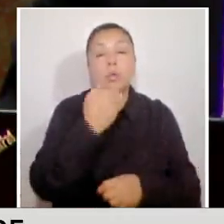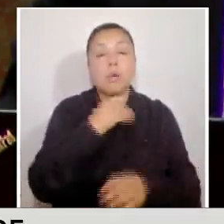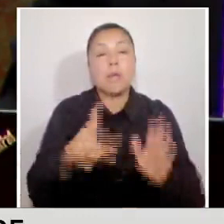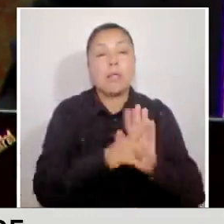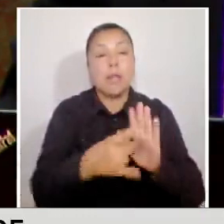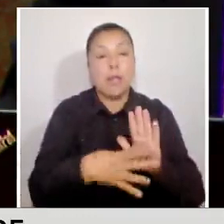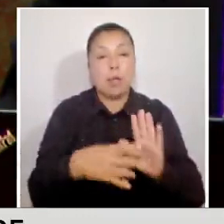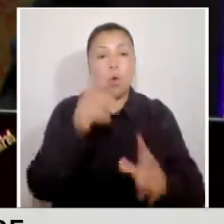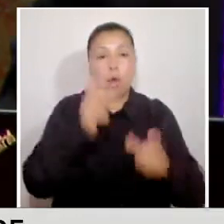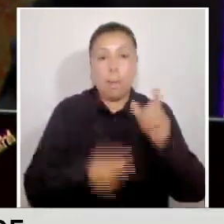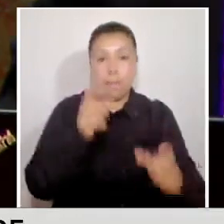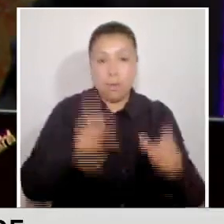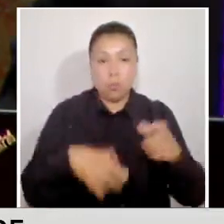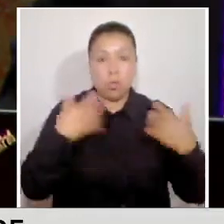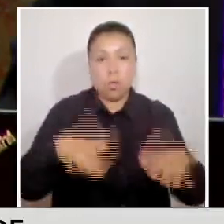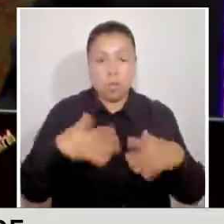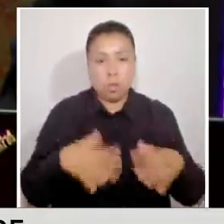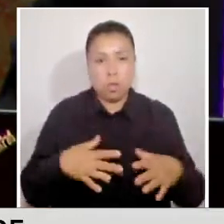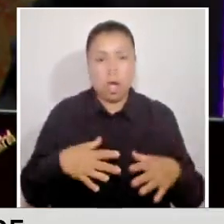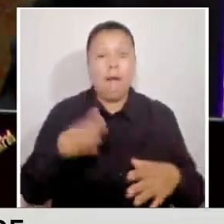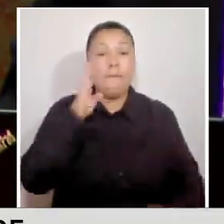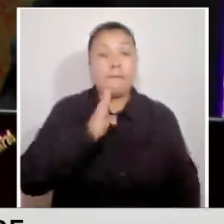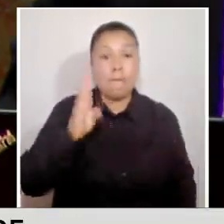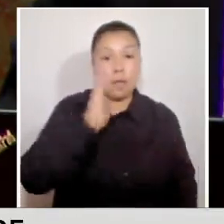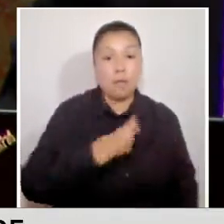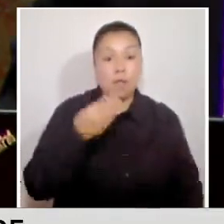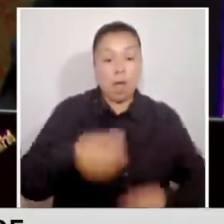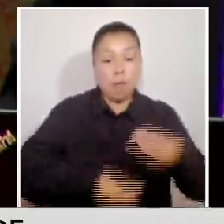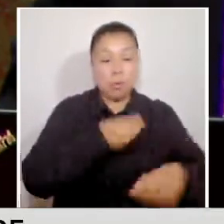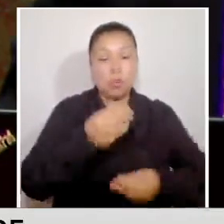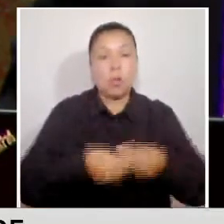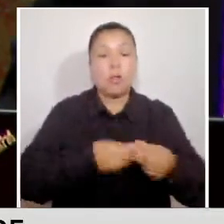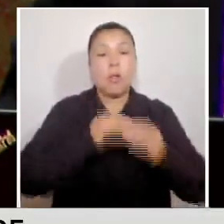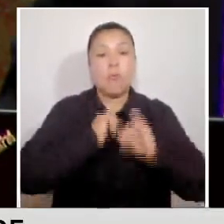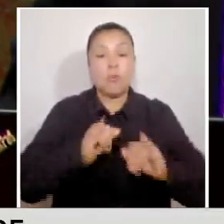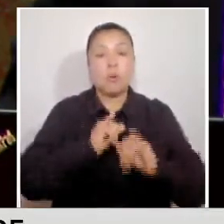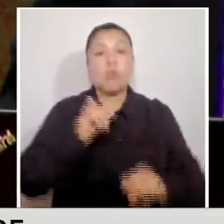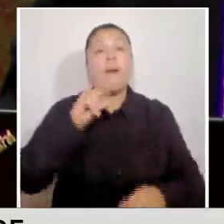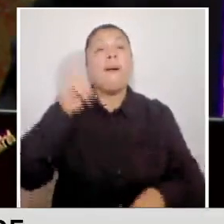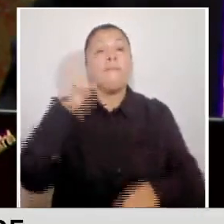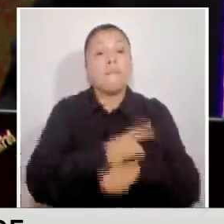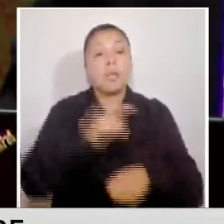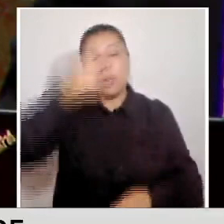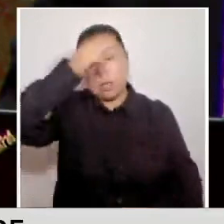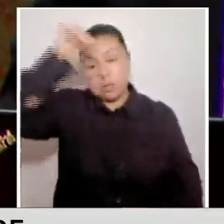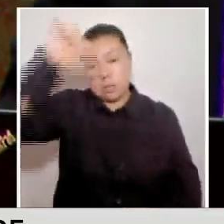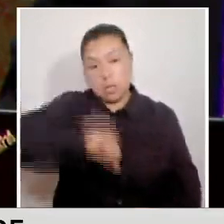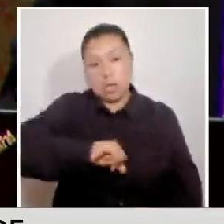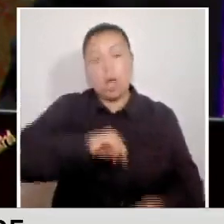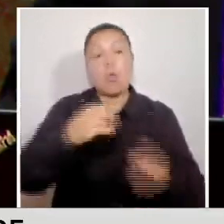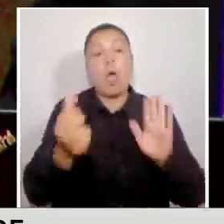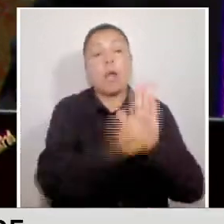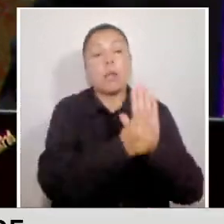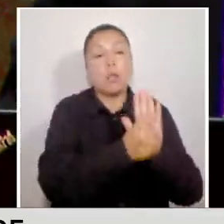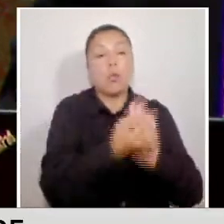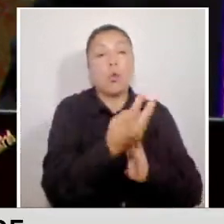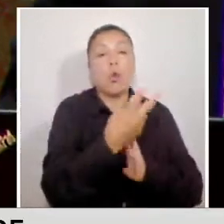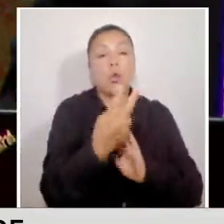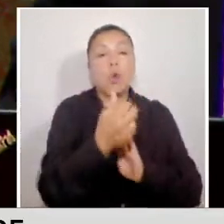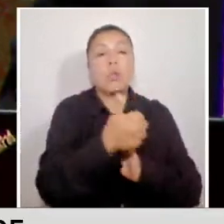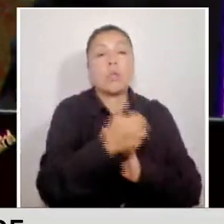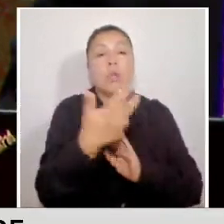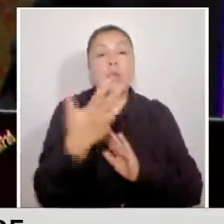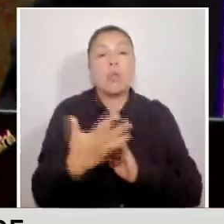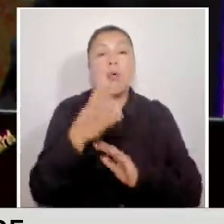a sabienda y buscando beneficiarse aportar en antecedentes falsos serán castigadas de conformidad a lo dispuesto en el artículo 269